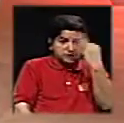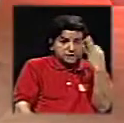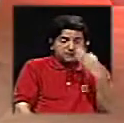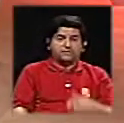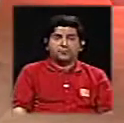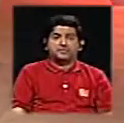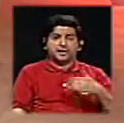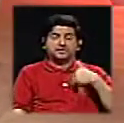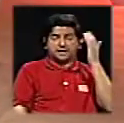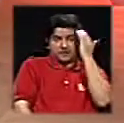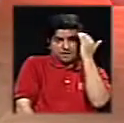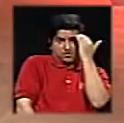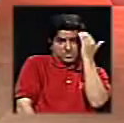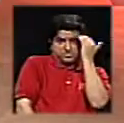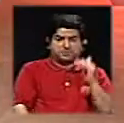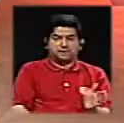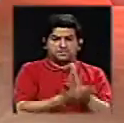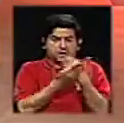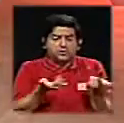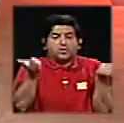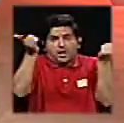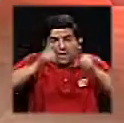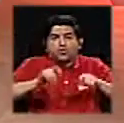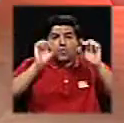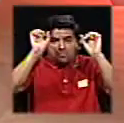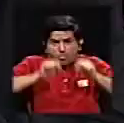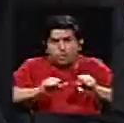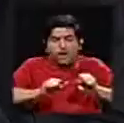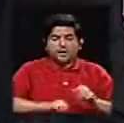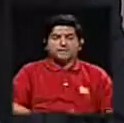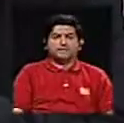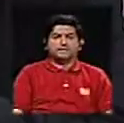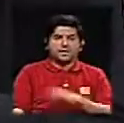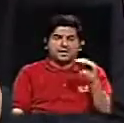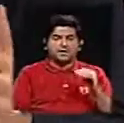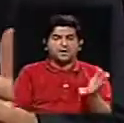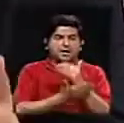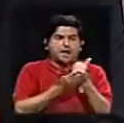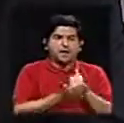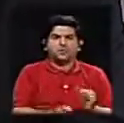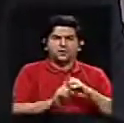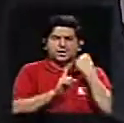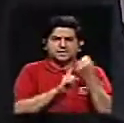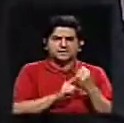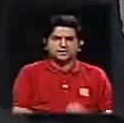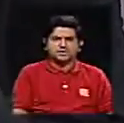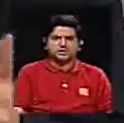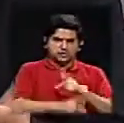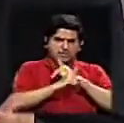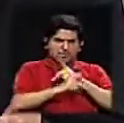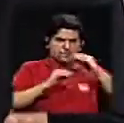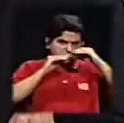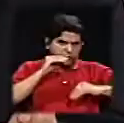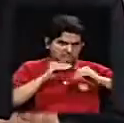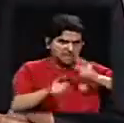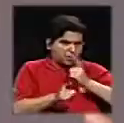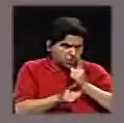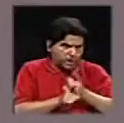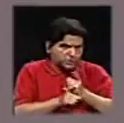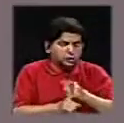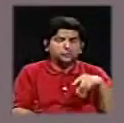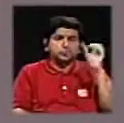estar al tanto de que algo así puede pasar y de las tomar algunas previsiones mínimas. ¿Es así? Sí,